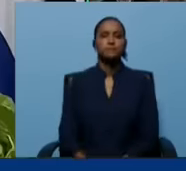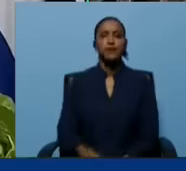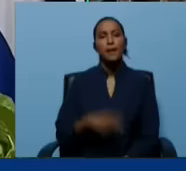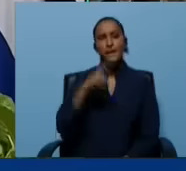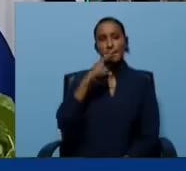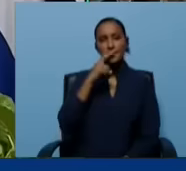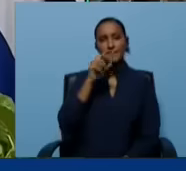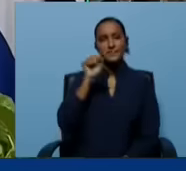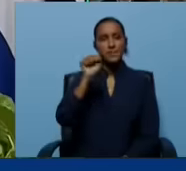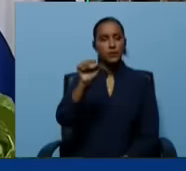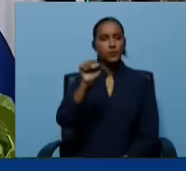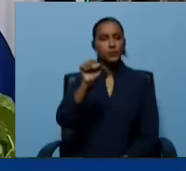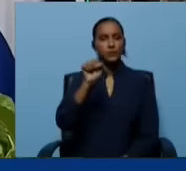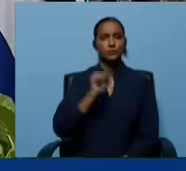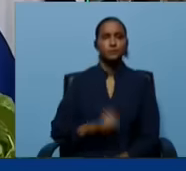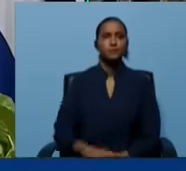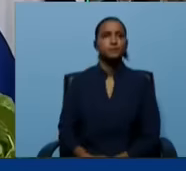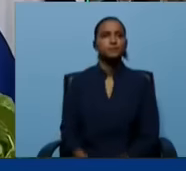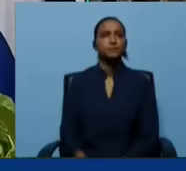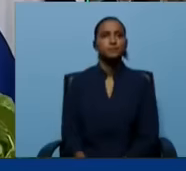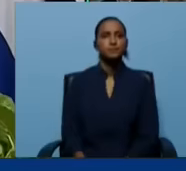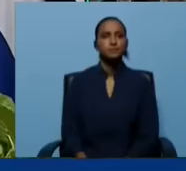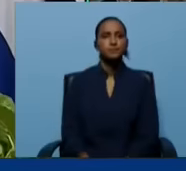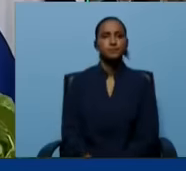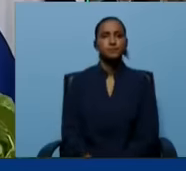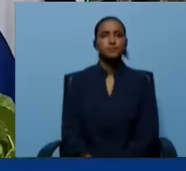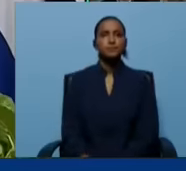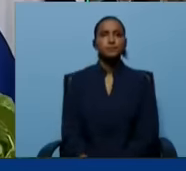Nicolás Maduro Moro.